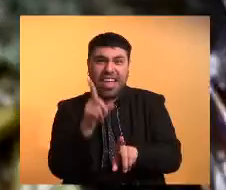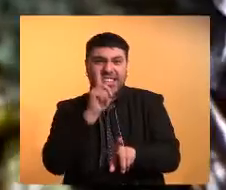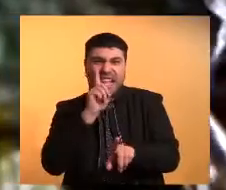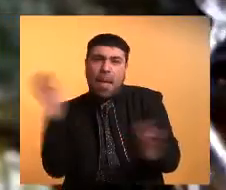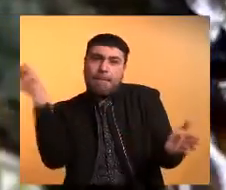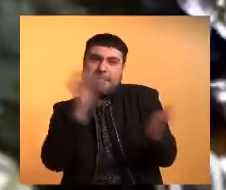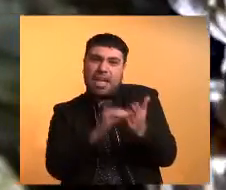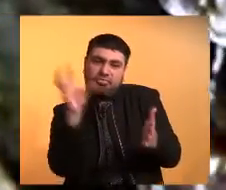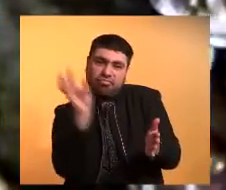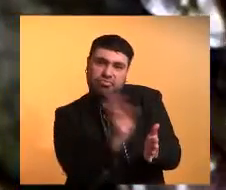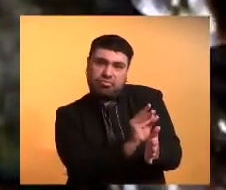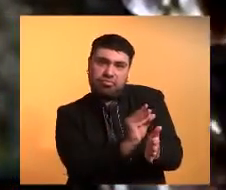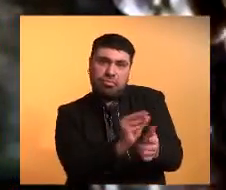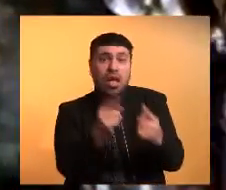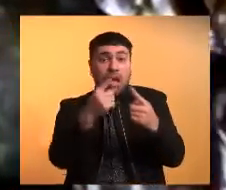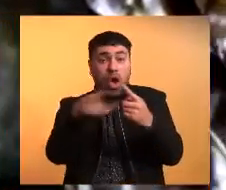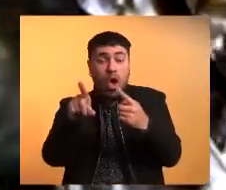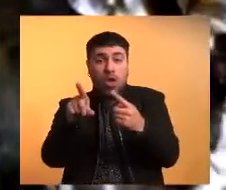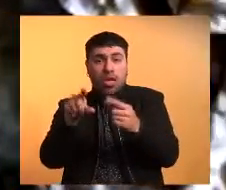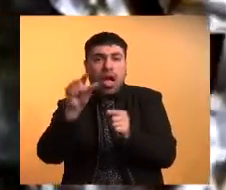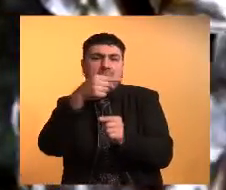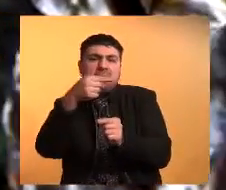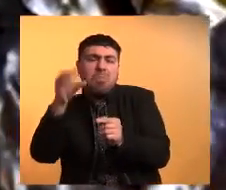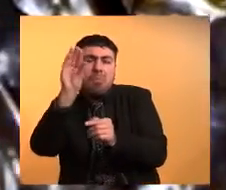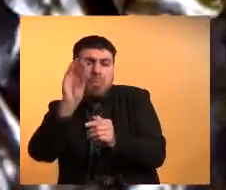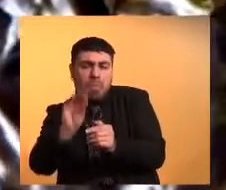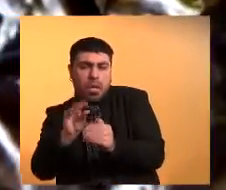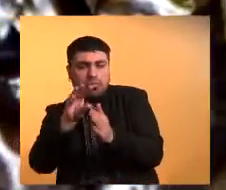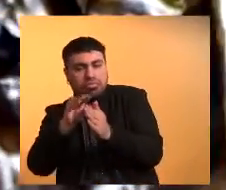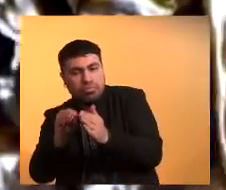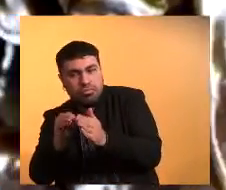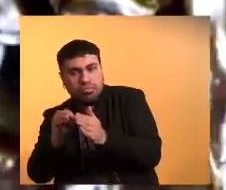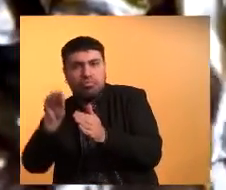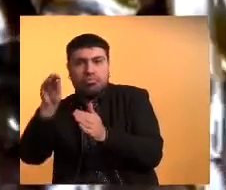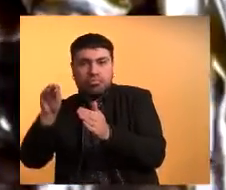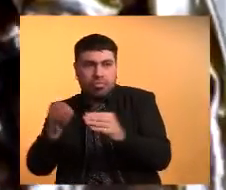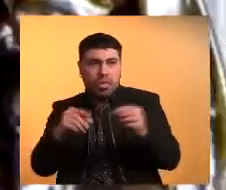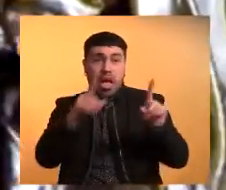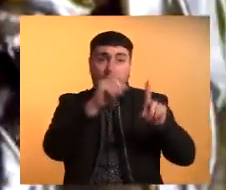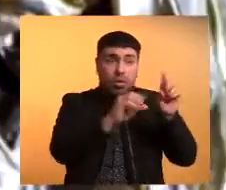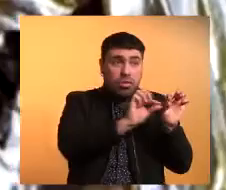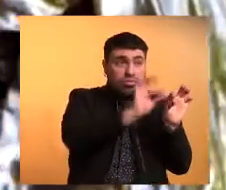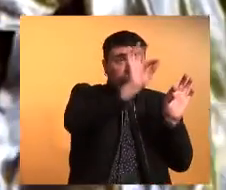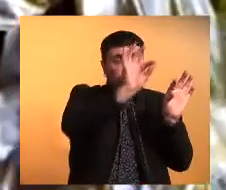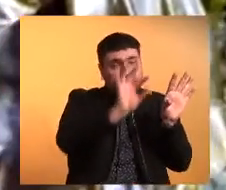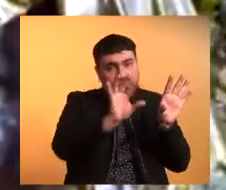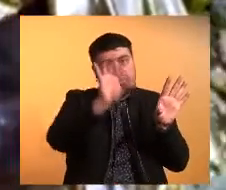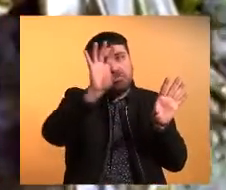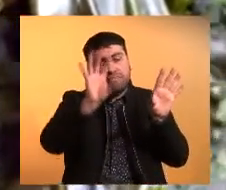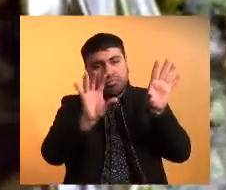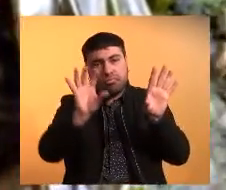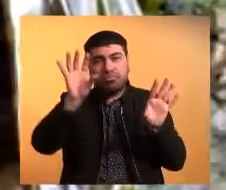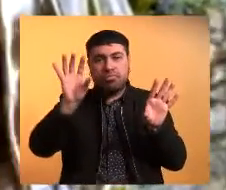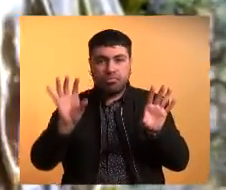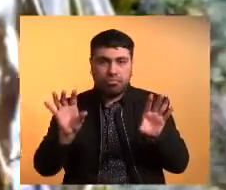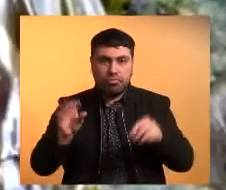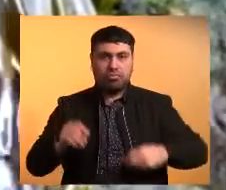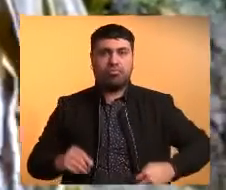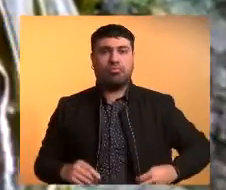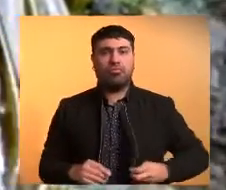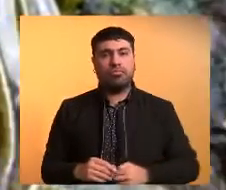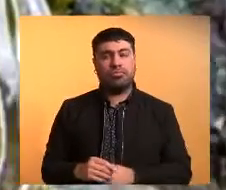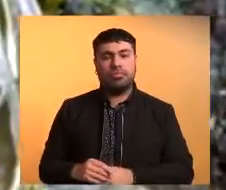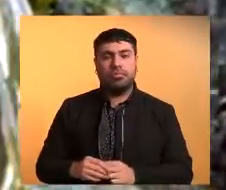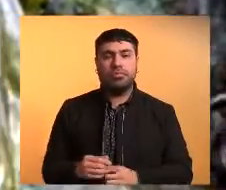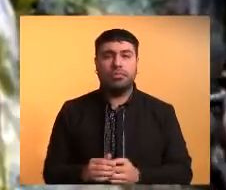por ejemplo, en el caso de las algas rojas, aumenta la cantidad de pigmentos que se denominan pigmentos accesorios. Y esos pigmentos accesorios, en